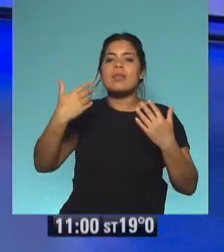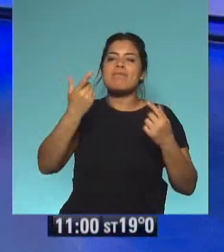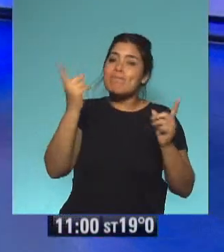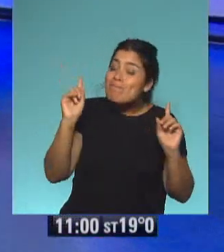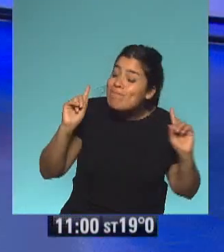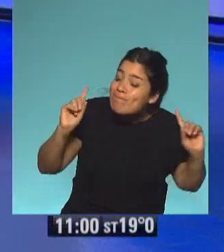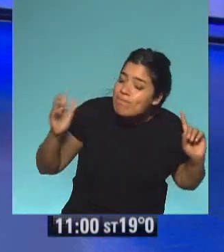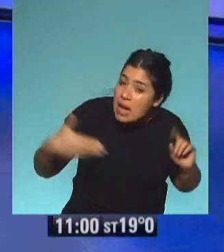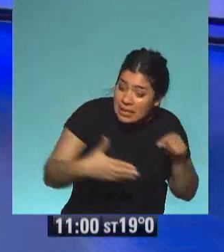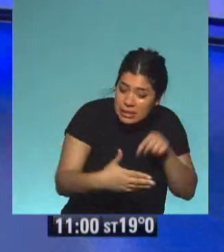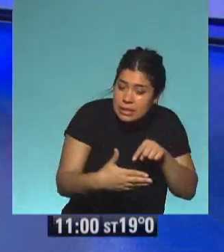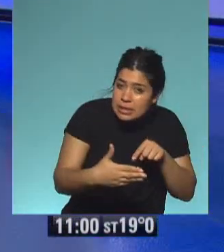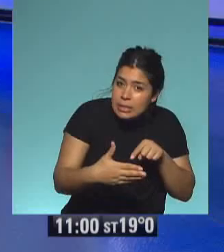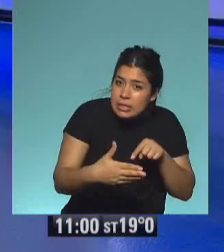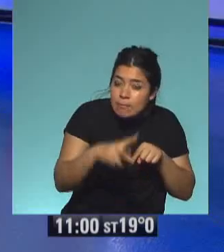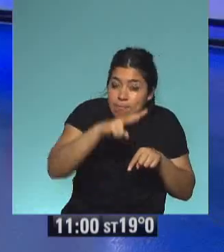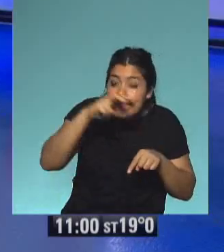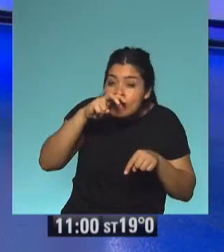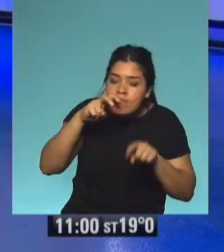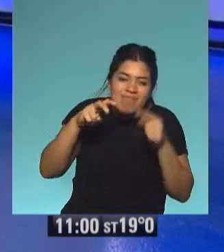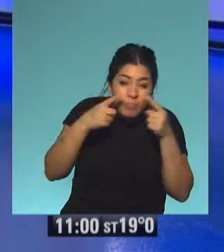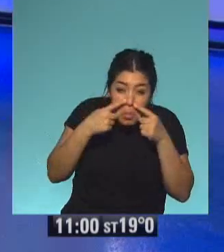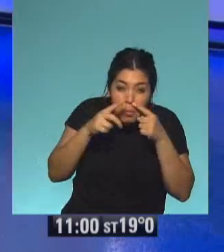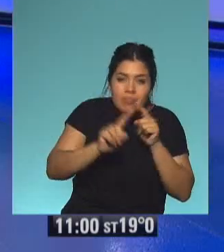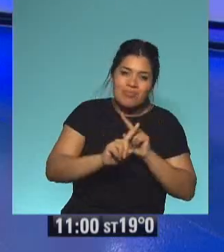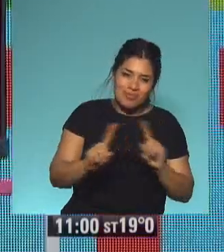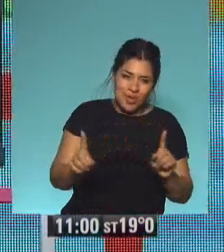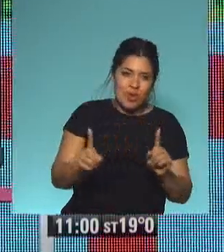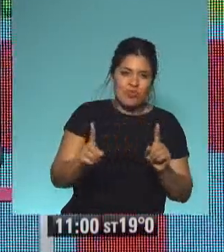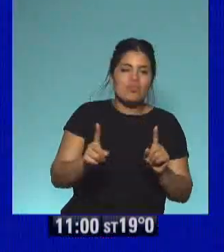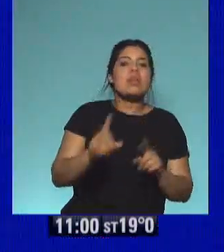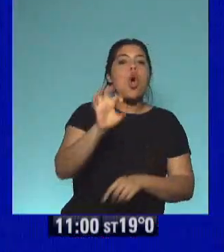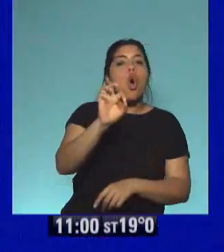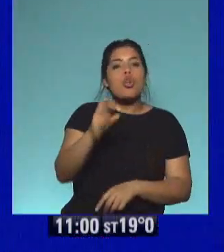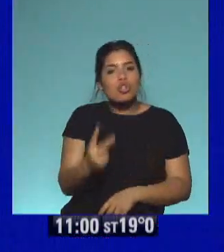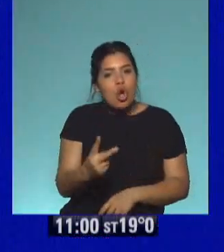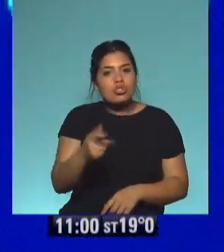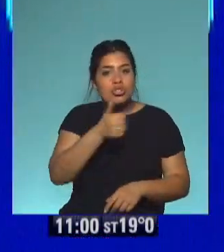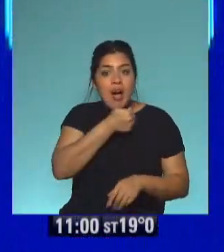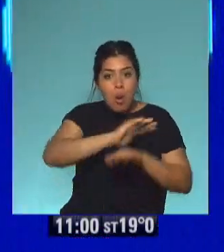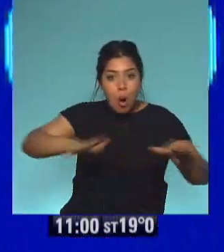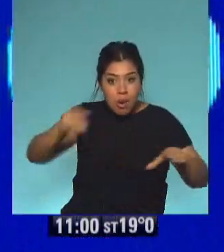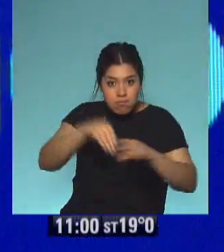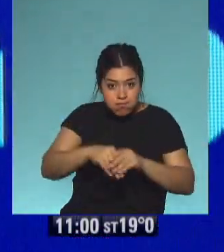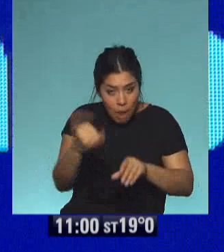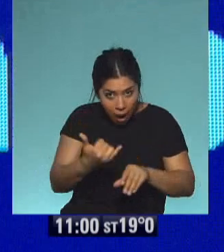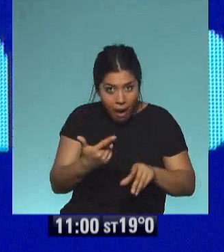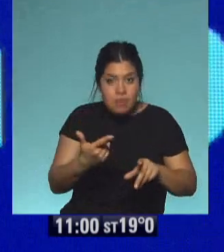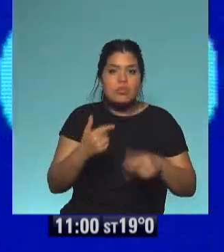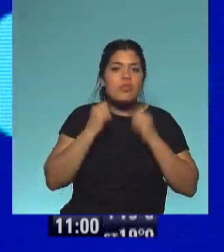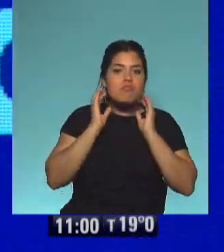que toman el oxígeno del agua y para eso necesitan branquias.